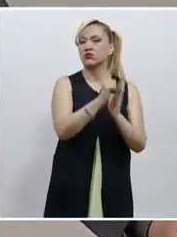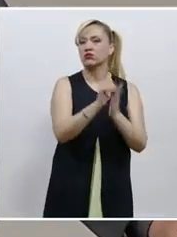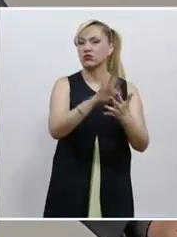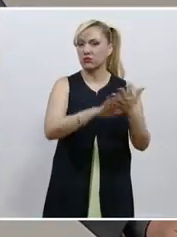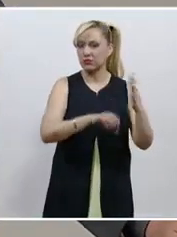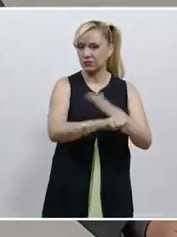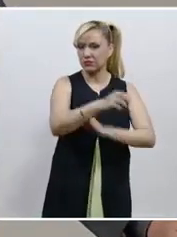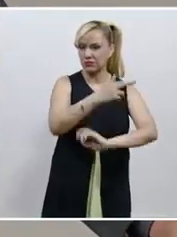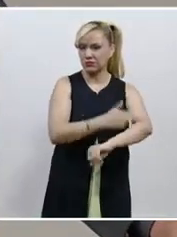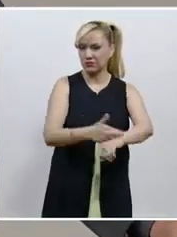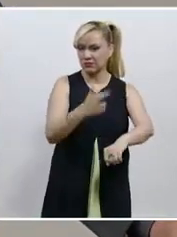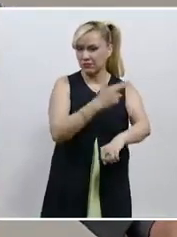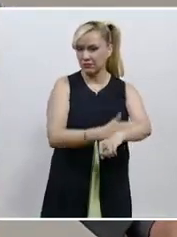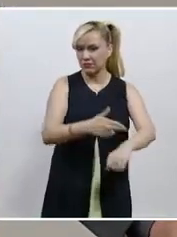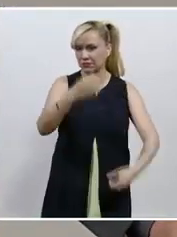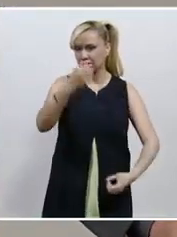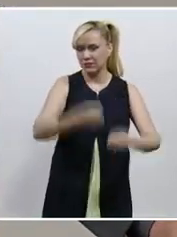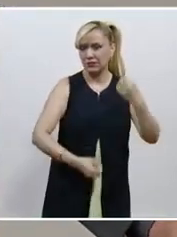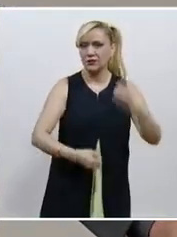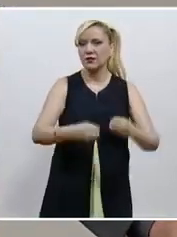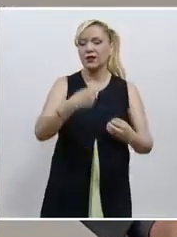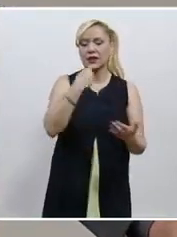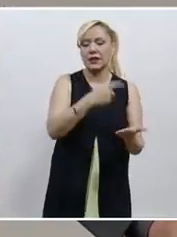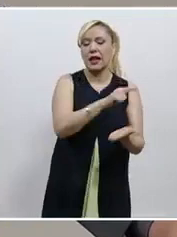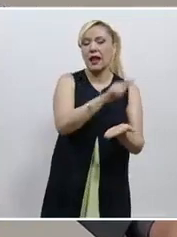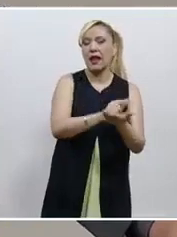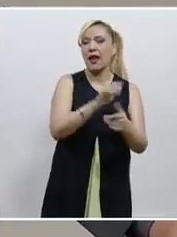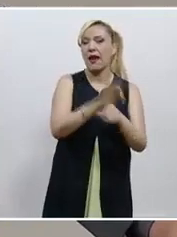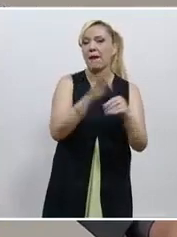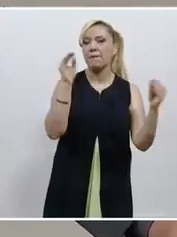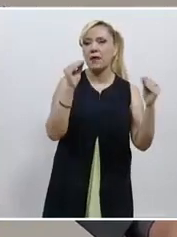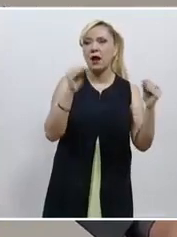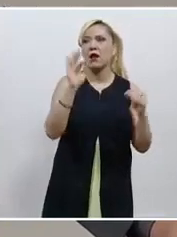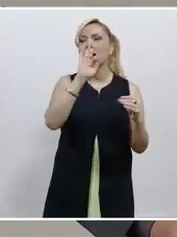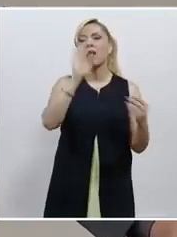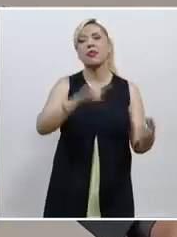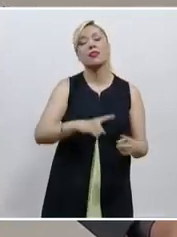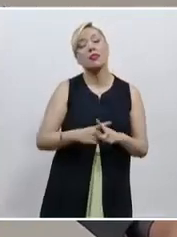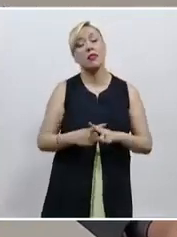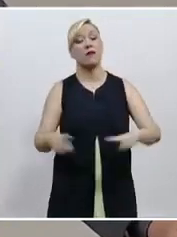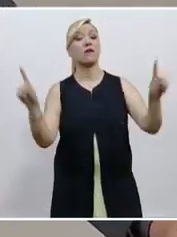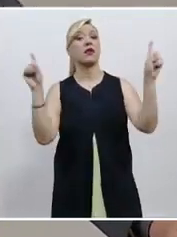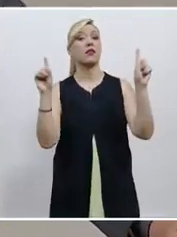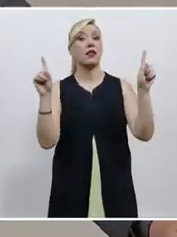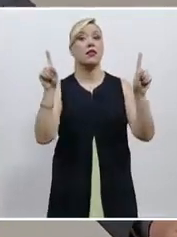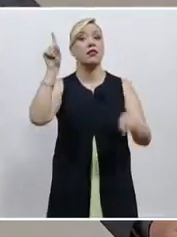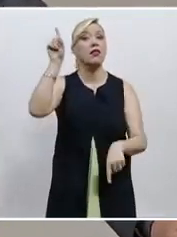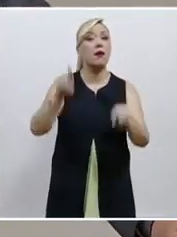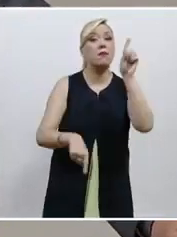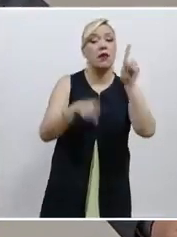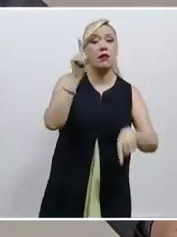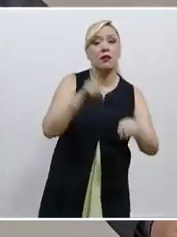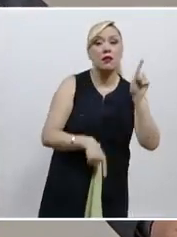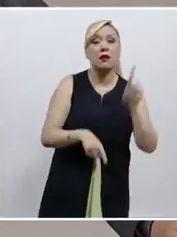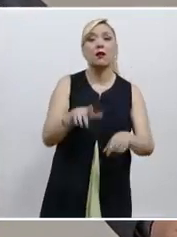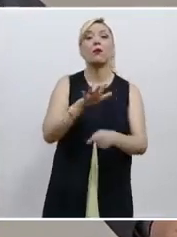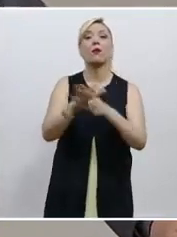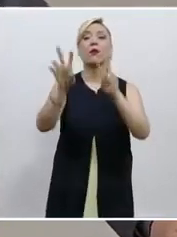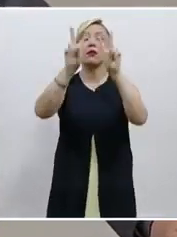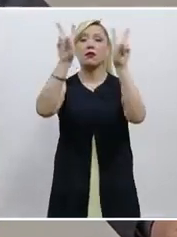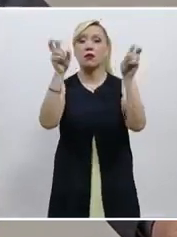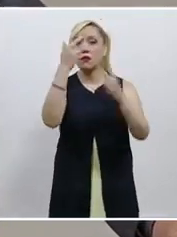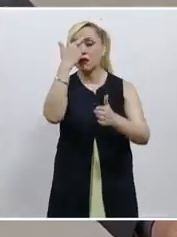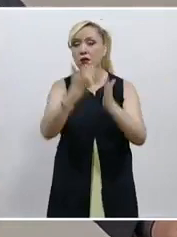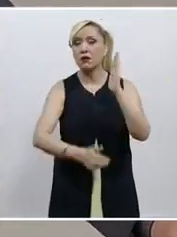la ley de amparo, un trámite distinto o un procedimiento distinto dependiendo de la naturaleza